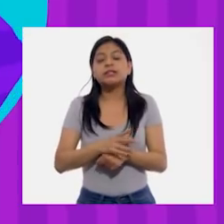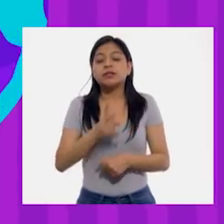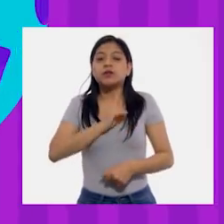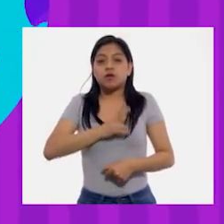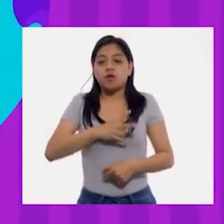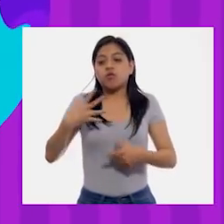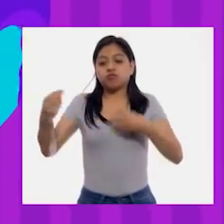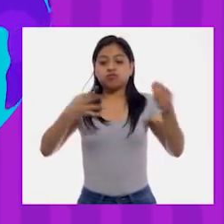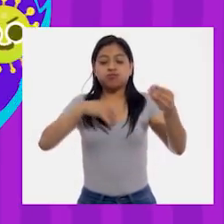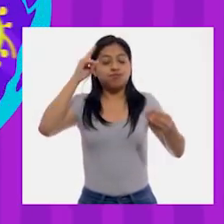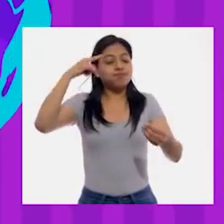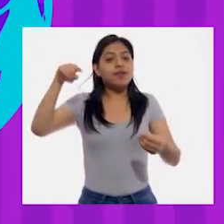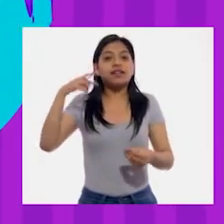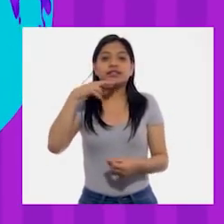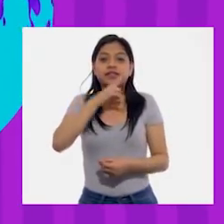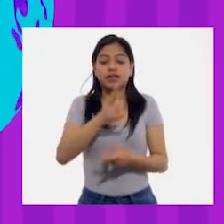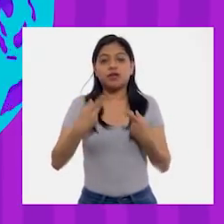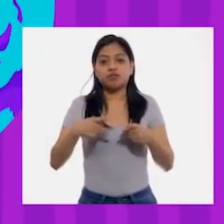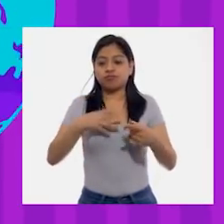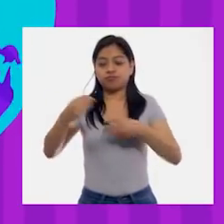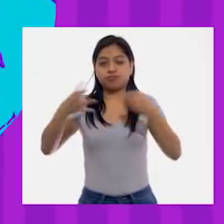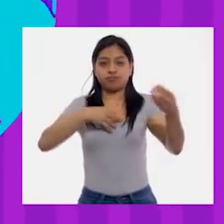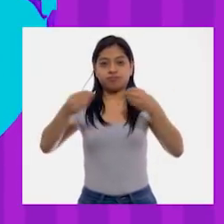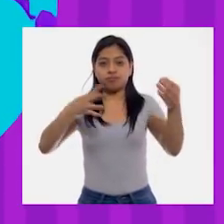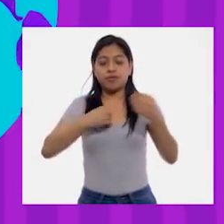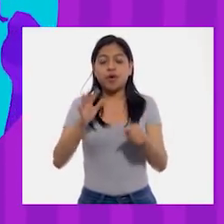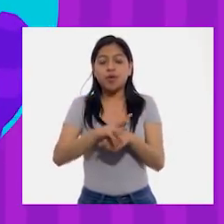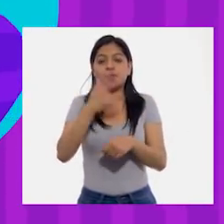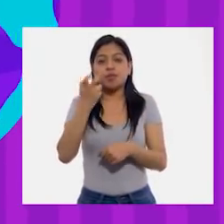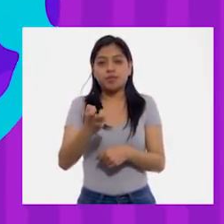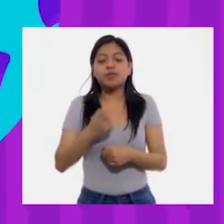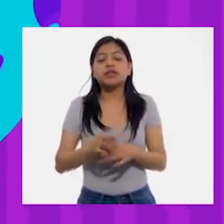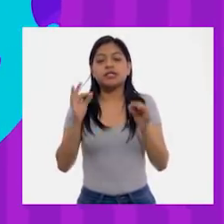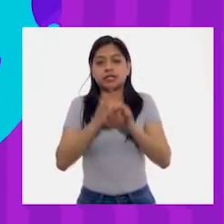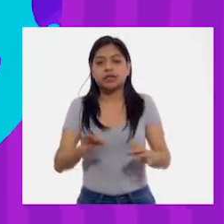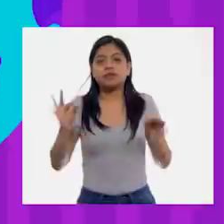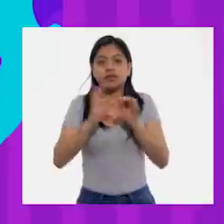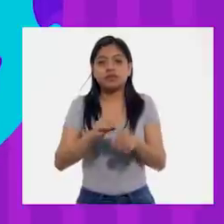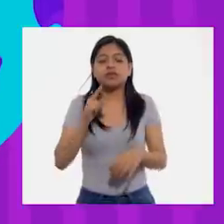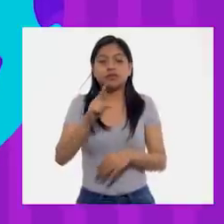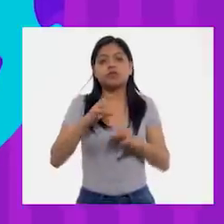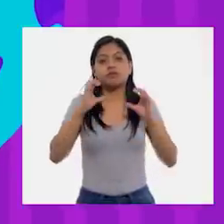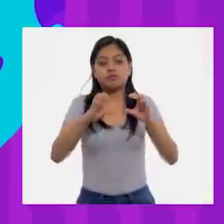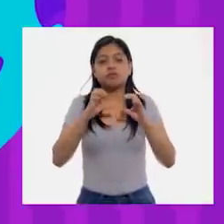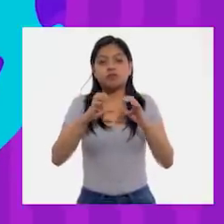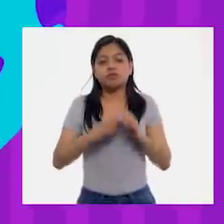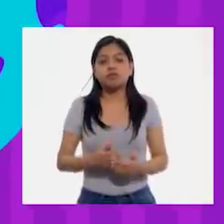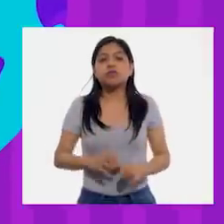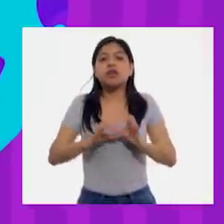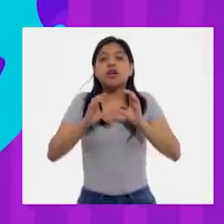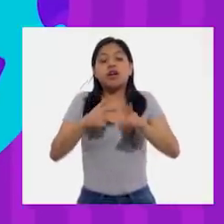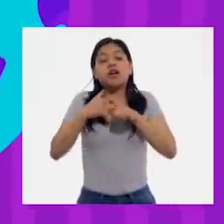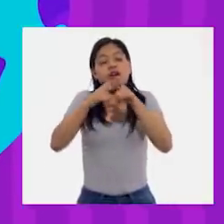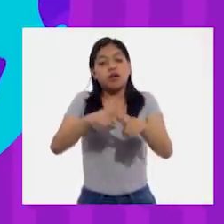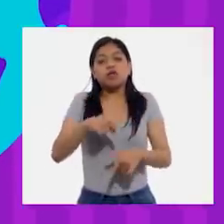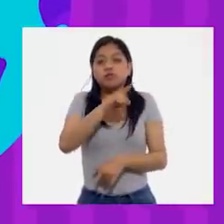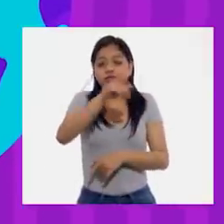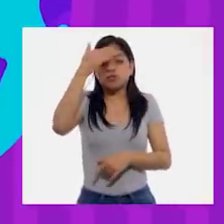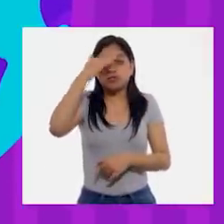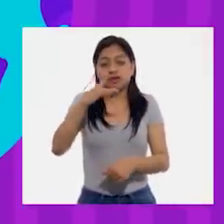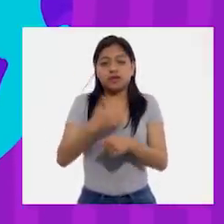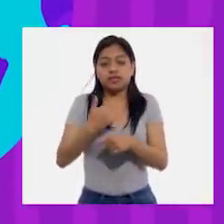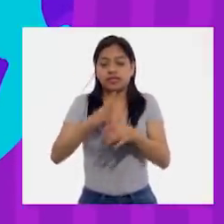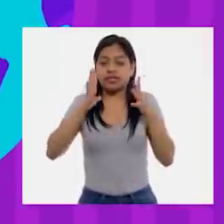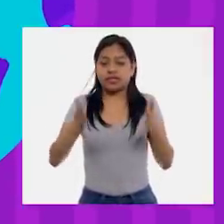que se contagia muy fácilmente entre las personas. Por eso hay que continuar cuidándonos siguiendo las buenas prácticas que ya todos conocemos